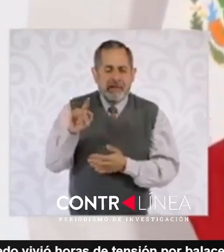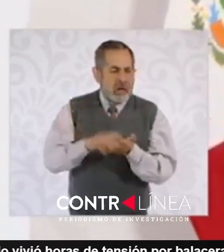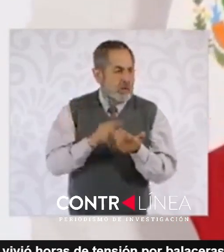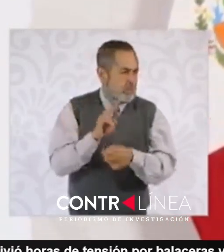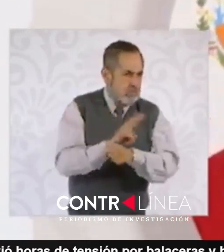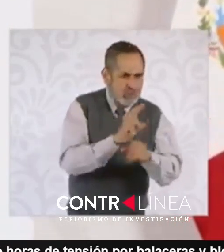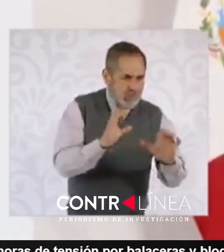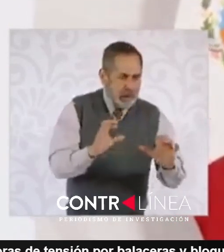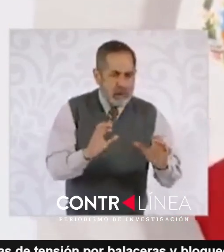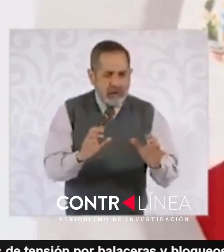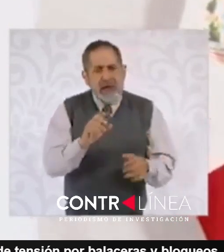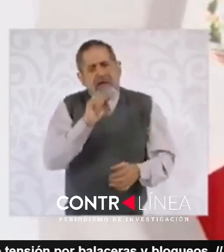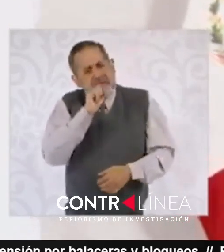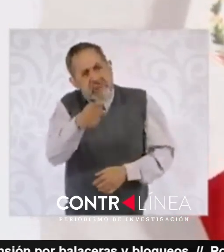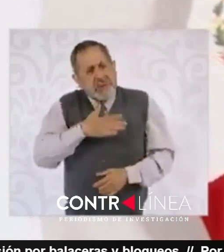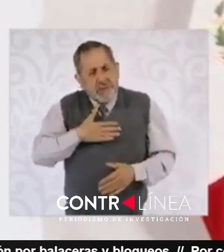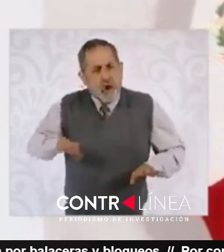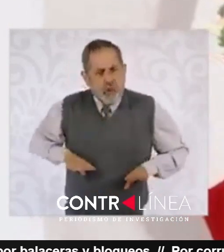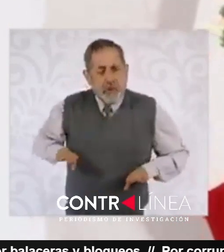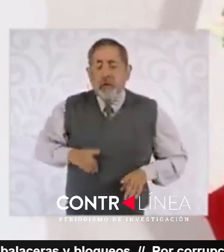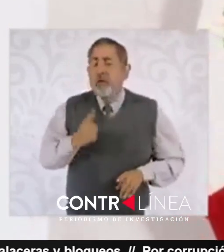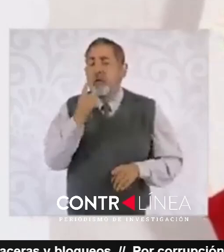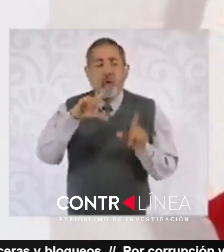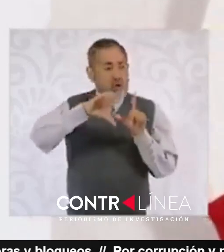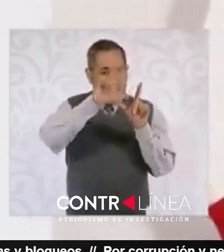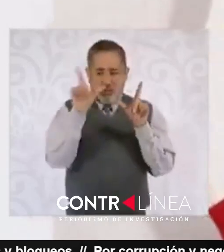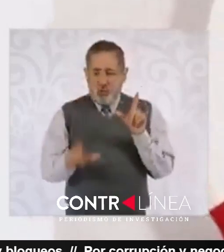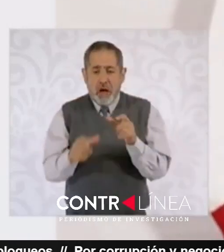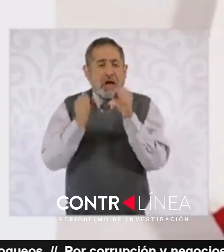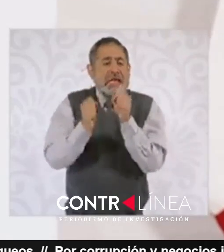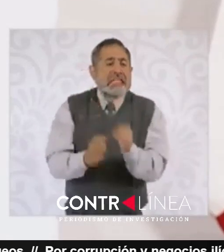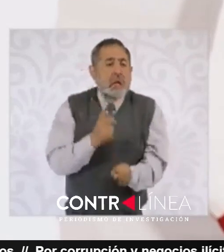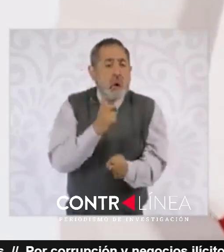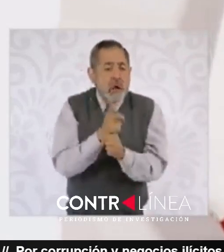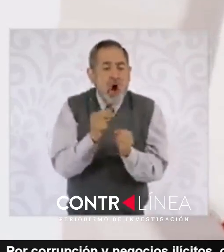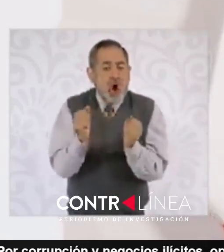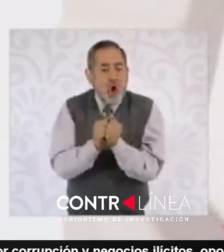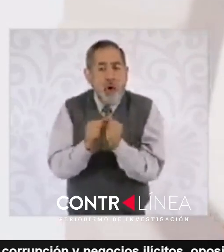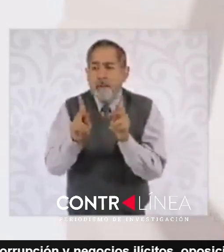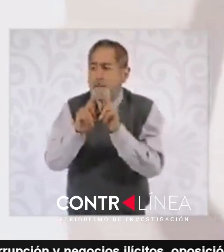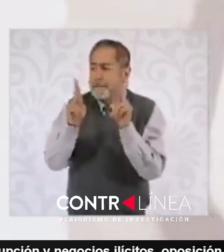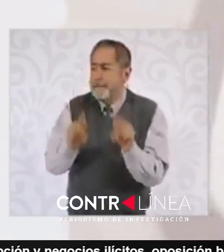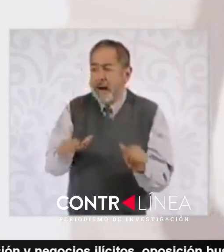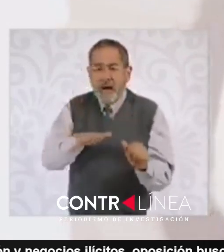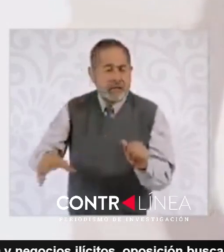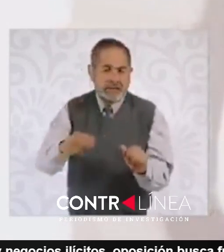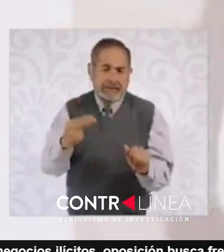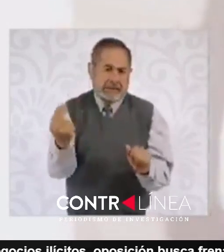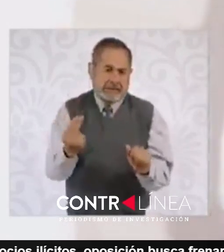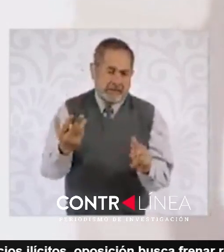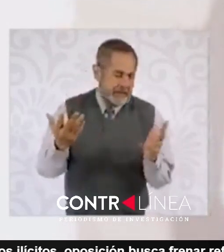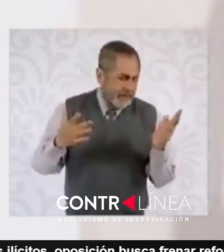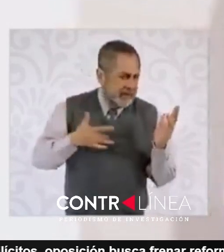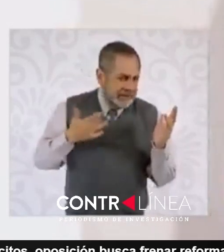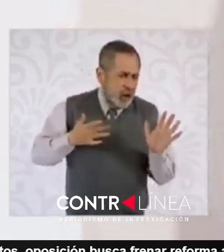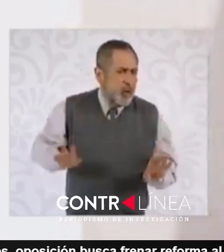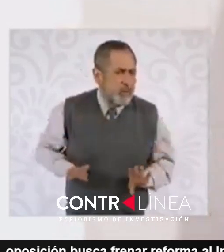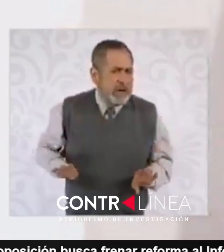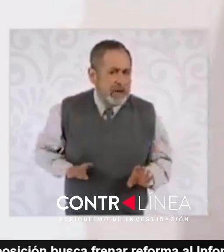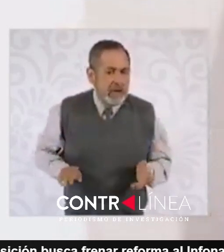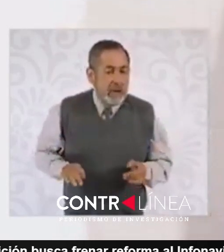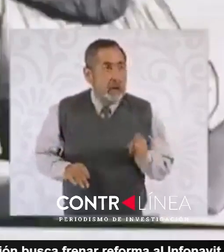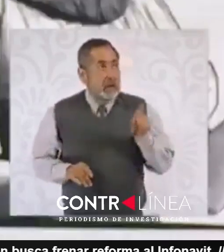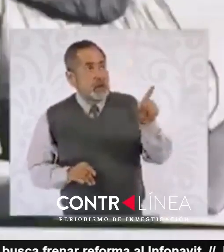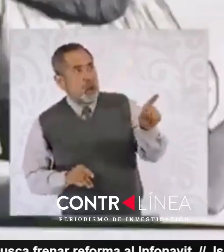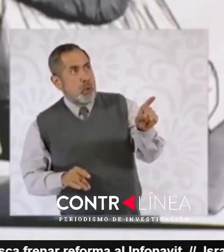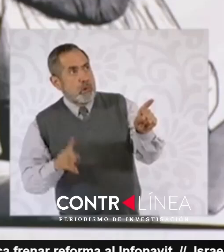dicho, nos interesa la seguridad en todo el país y la construcción de la paz. Pero nosotros, por razones humanitarias, tenemos que